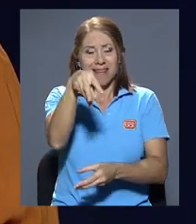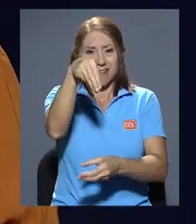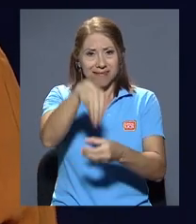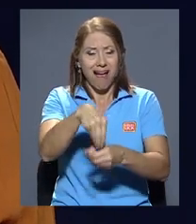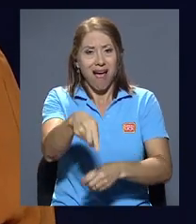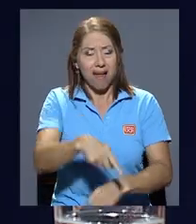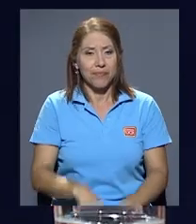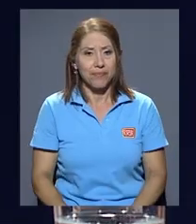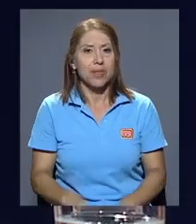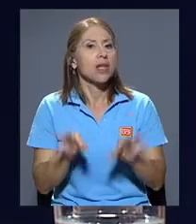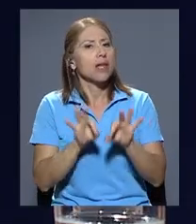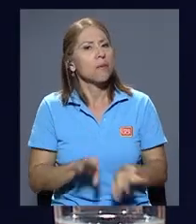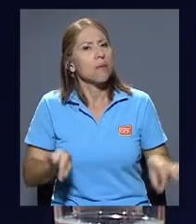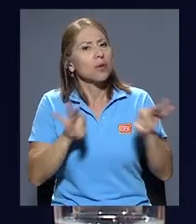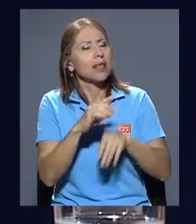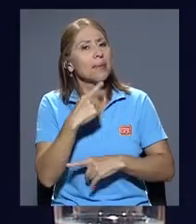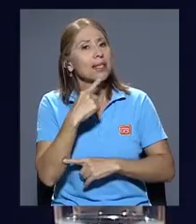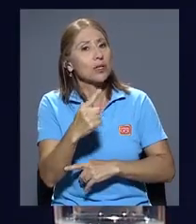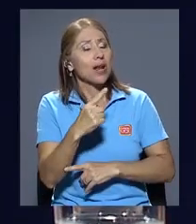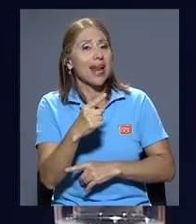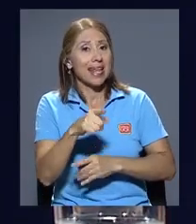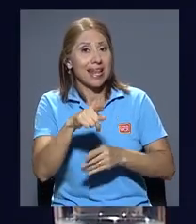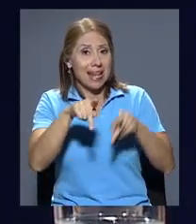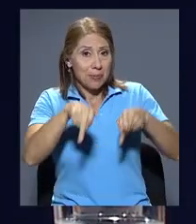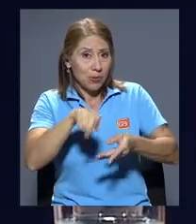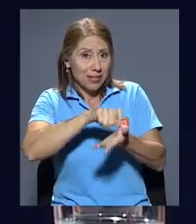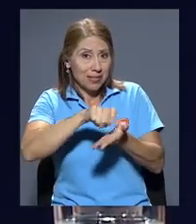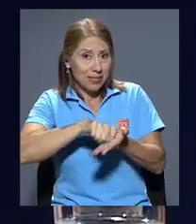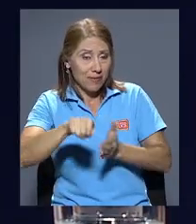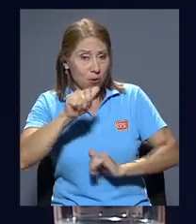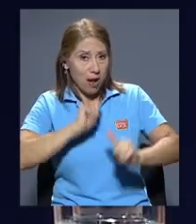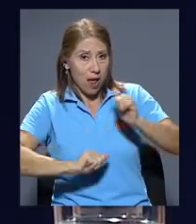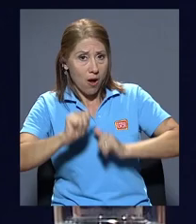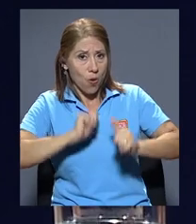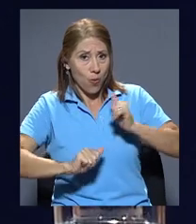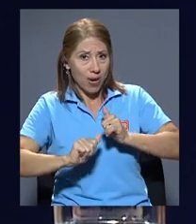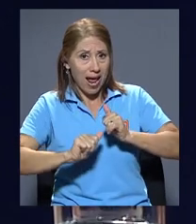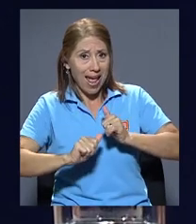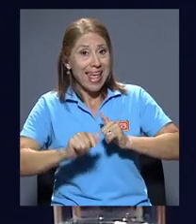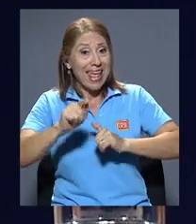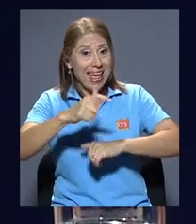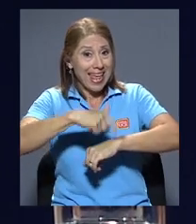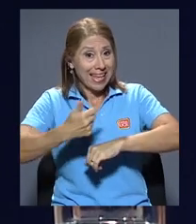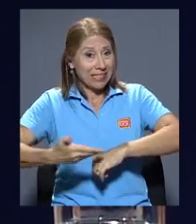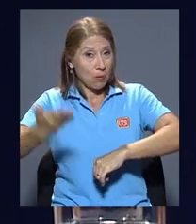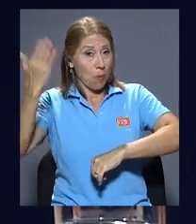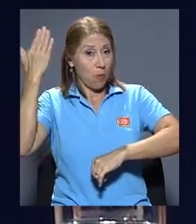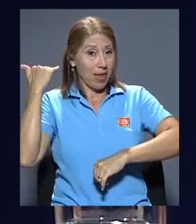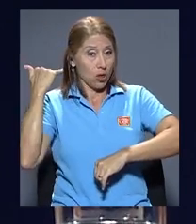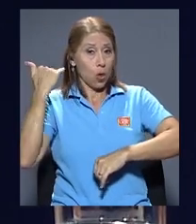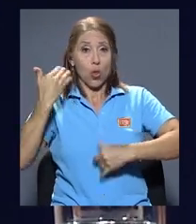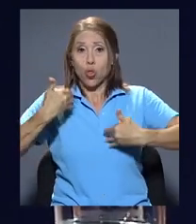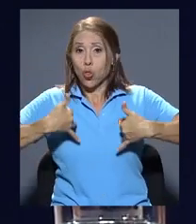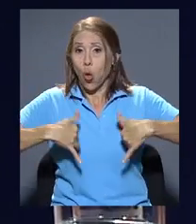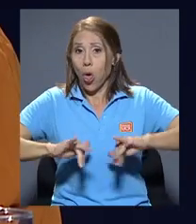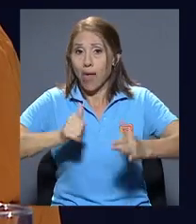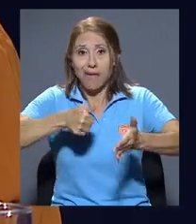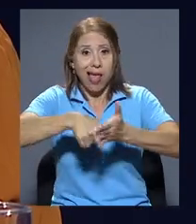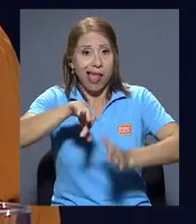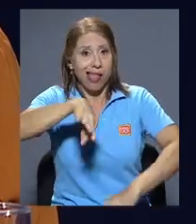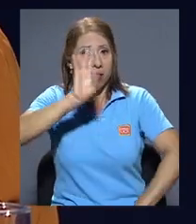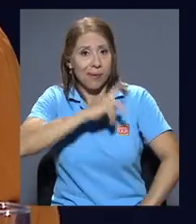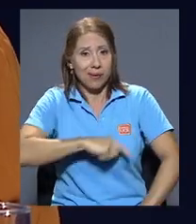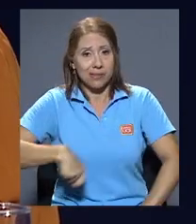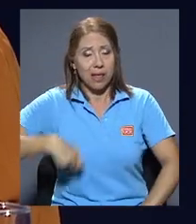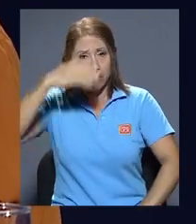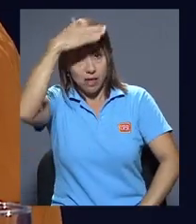muy latentes. Y importante mencionar que el dramaturgo, a la hora de escribir la obra, Trump todavía no había sido electo como